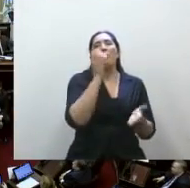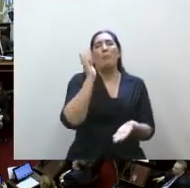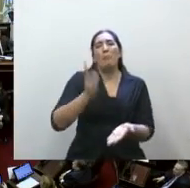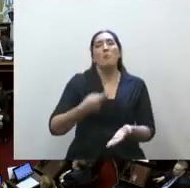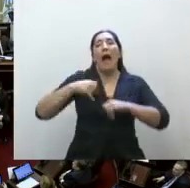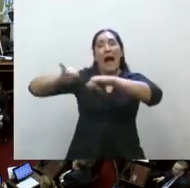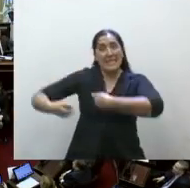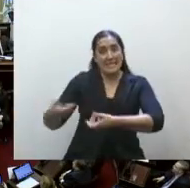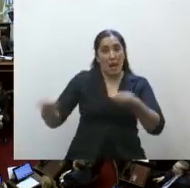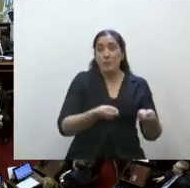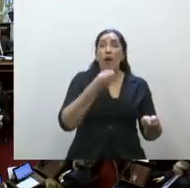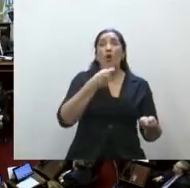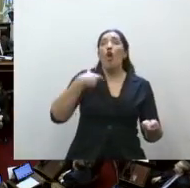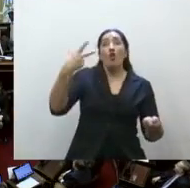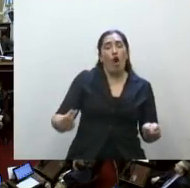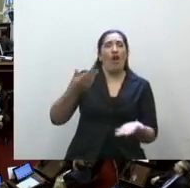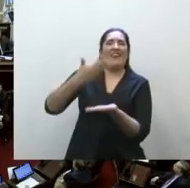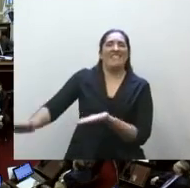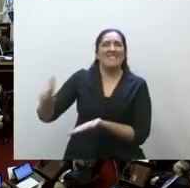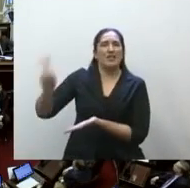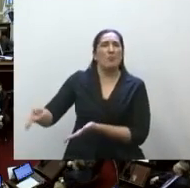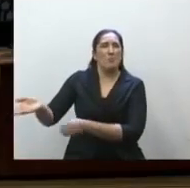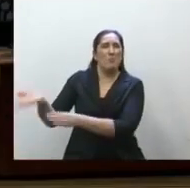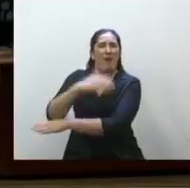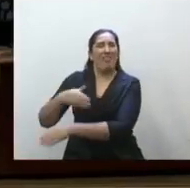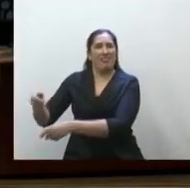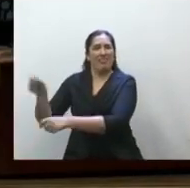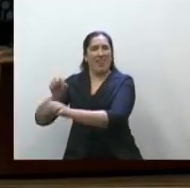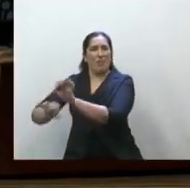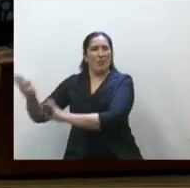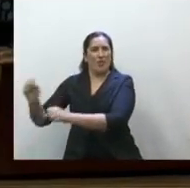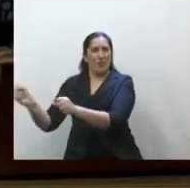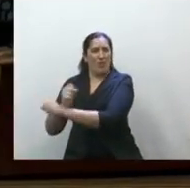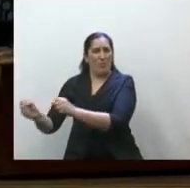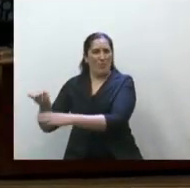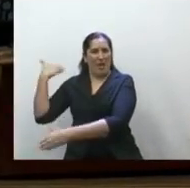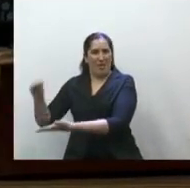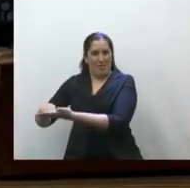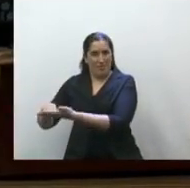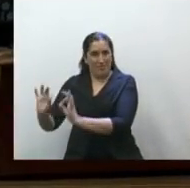si aceptamos, si la rechazamos. Bien, se me dio como un culo. Es muy sencillo.